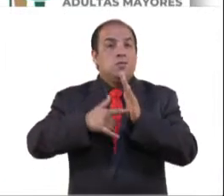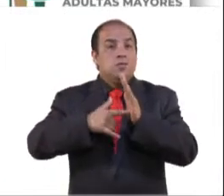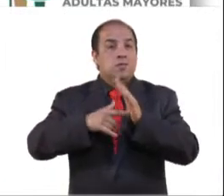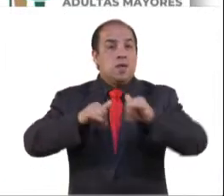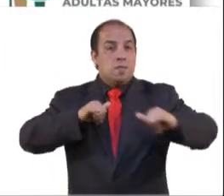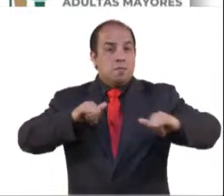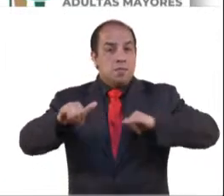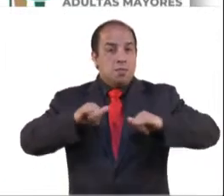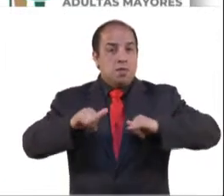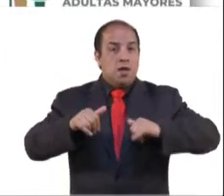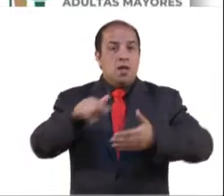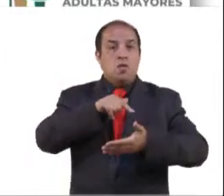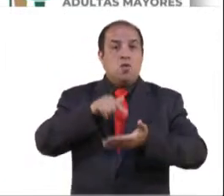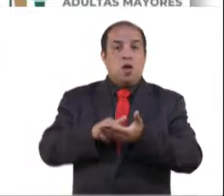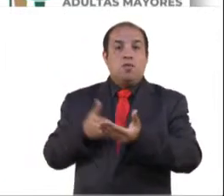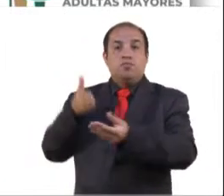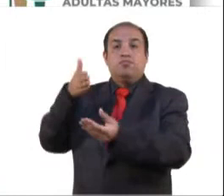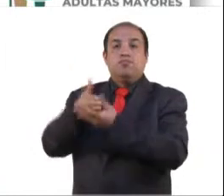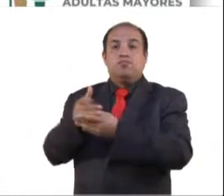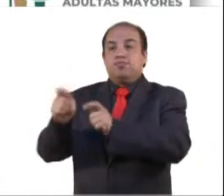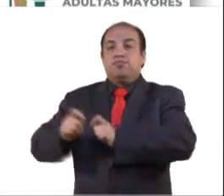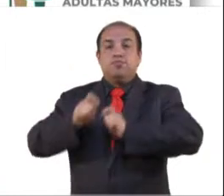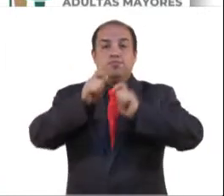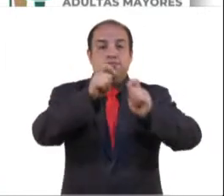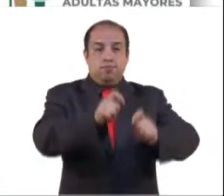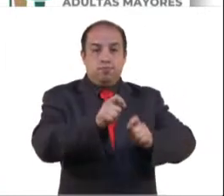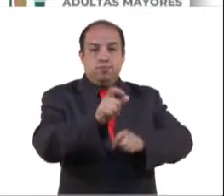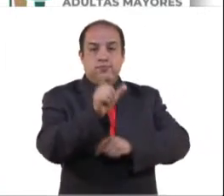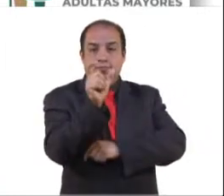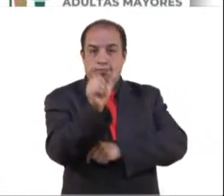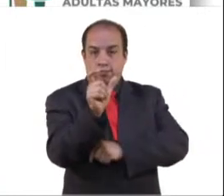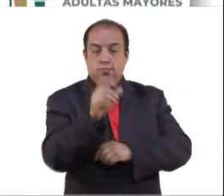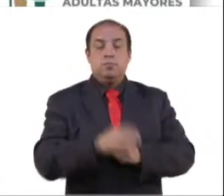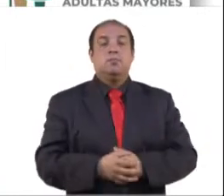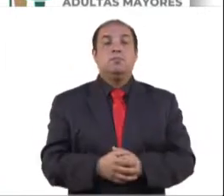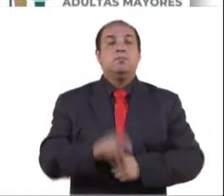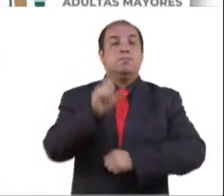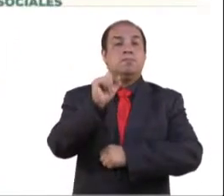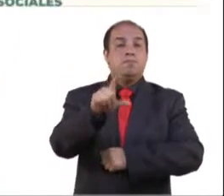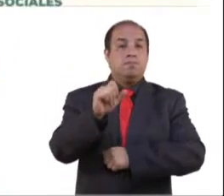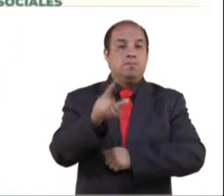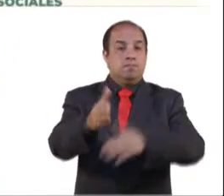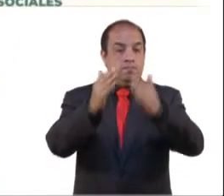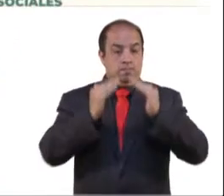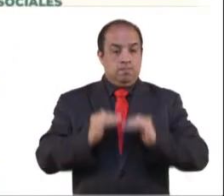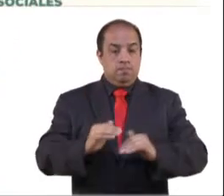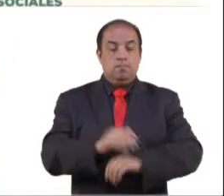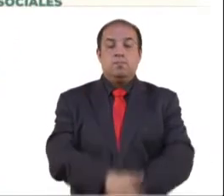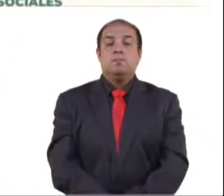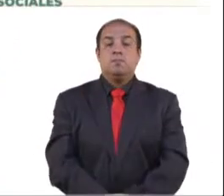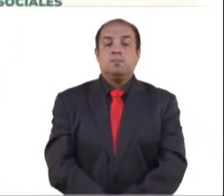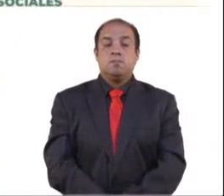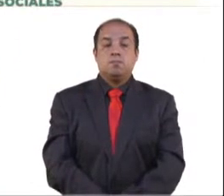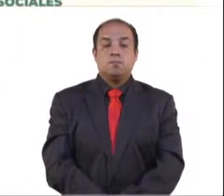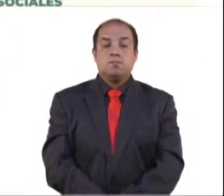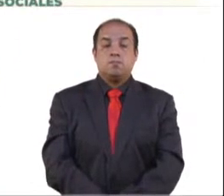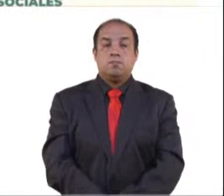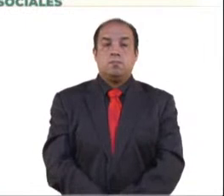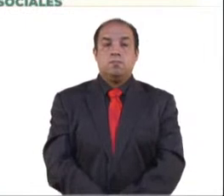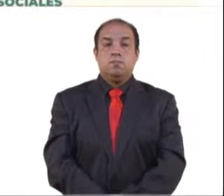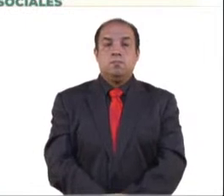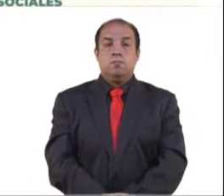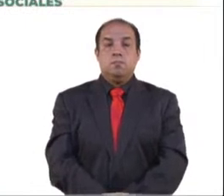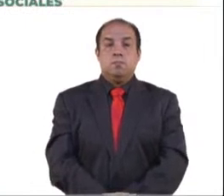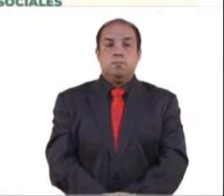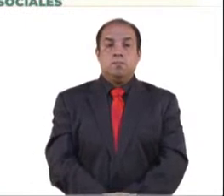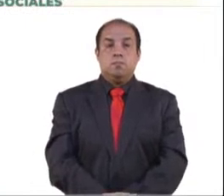lugar donde tienen que recoger su tarjeta. También, si me ayudan con la que sigue… Gracias. También algo